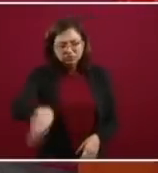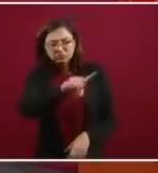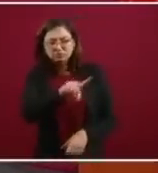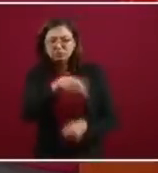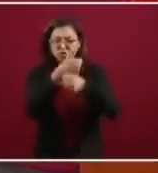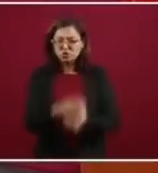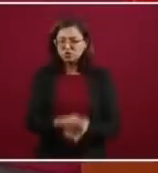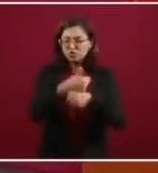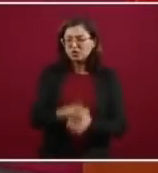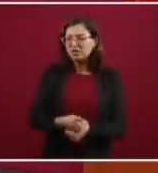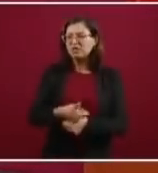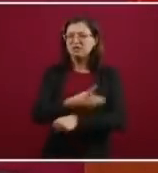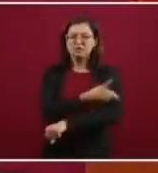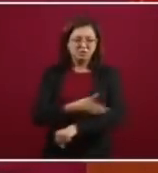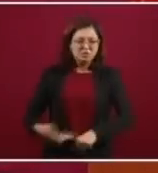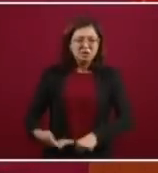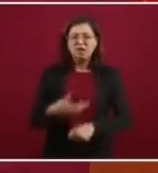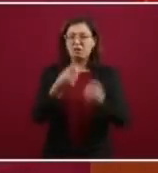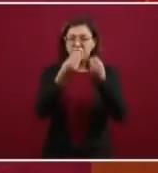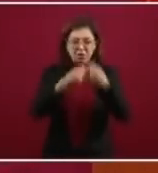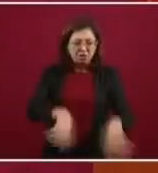o familiares de las víctimas